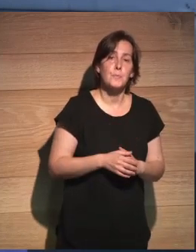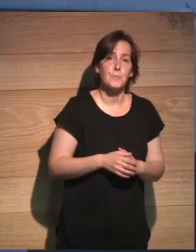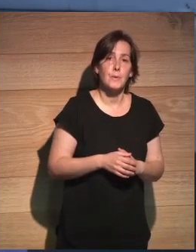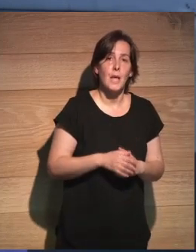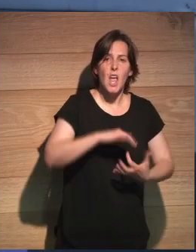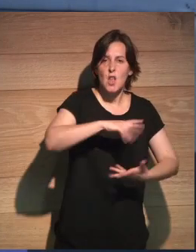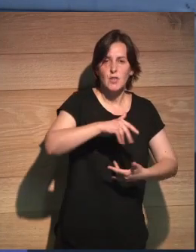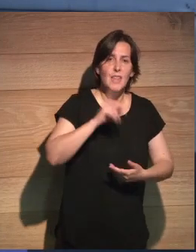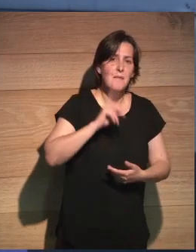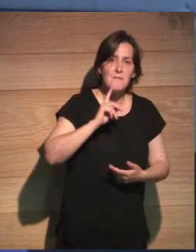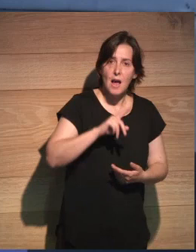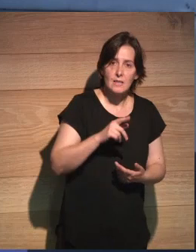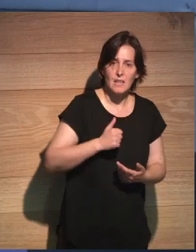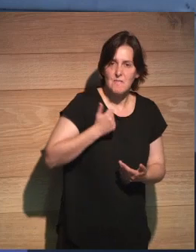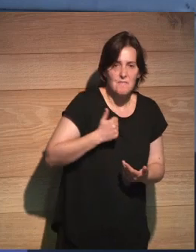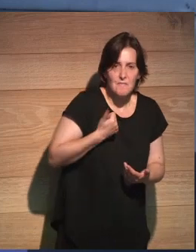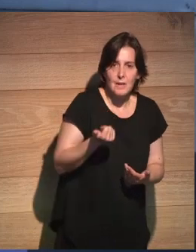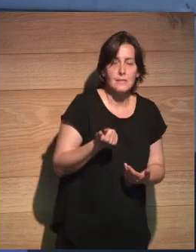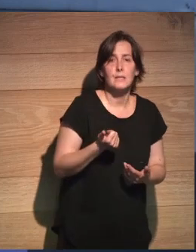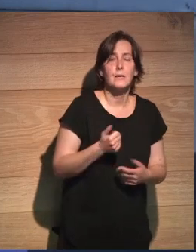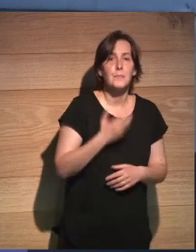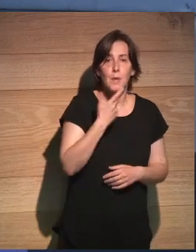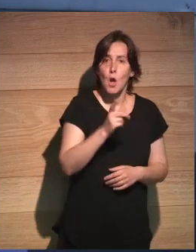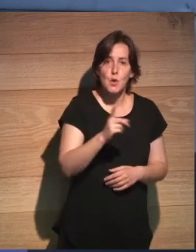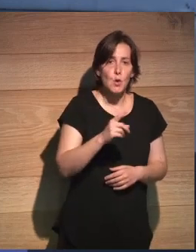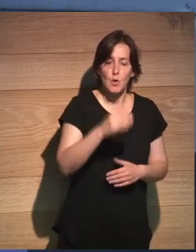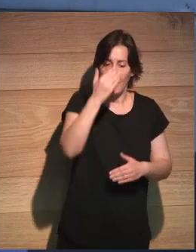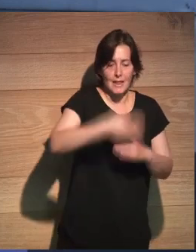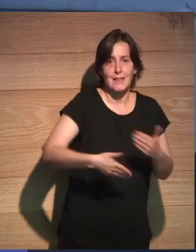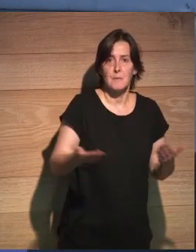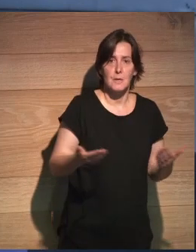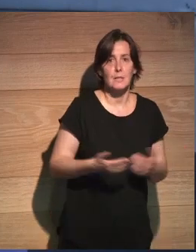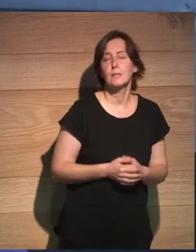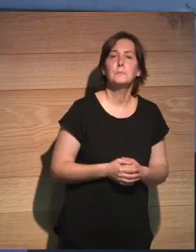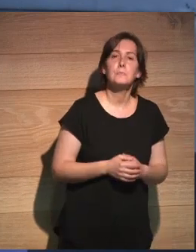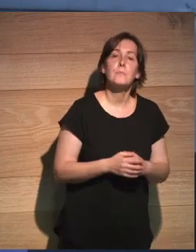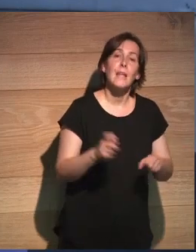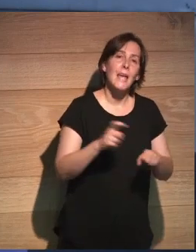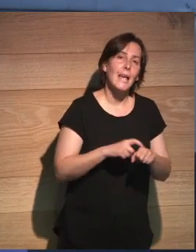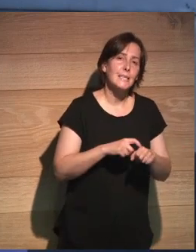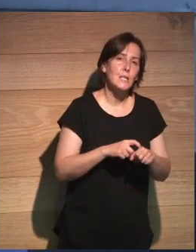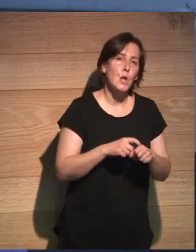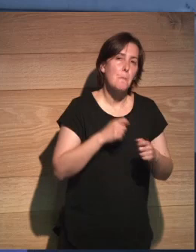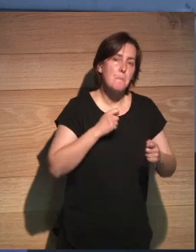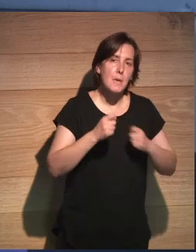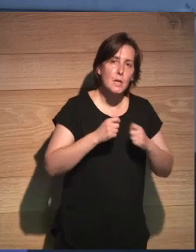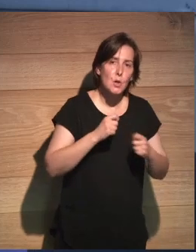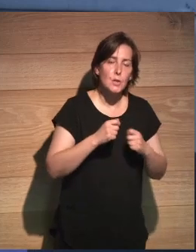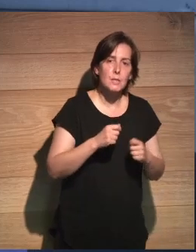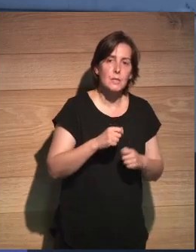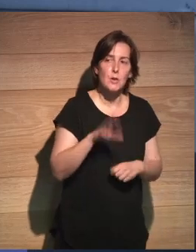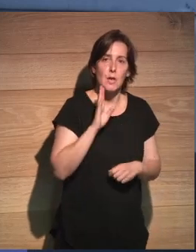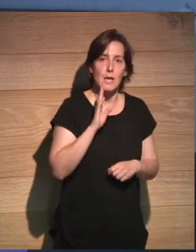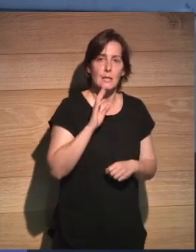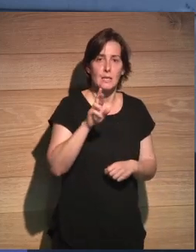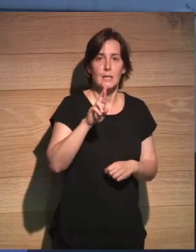estas falsas noticias no conocen desde luego ningún tipo de frontera. Ese estilo periodístico que, como decía